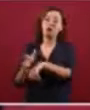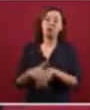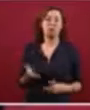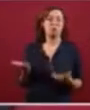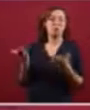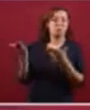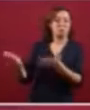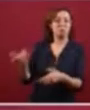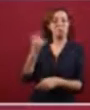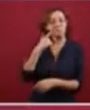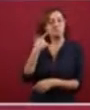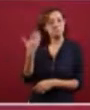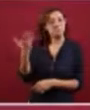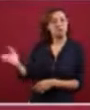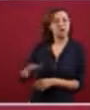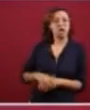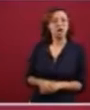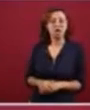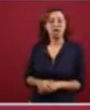de que